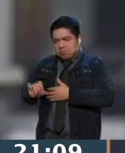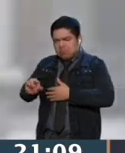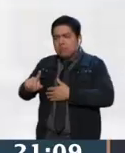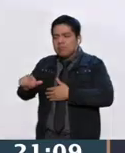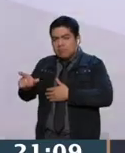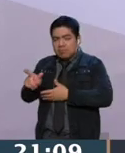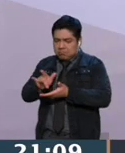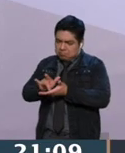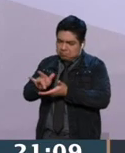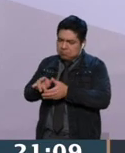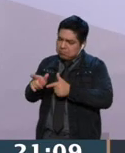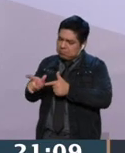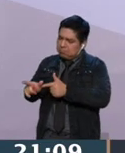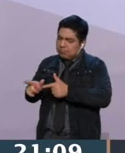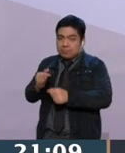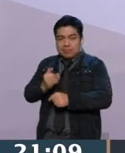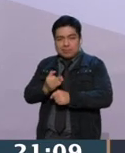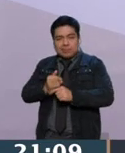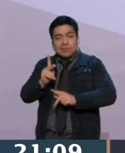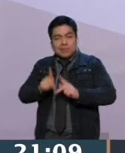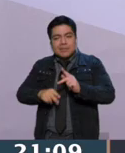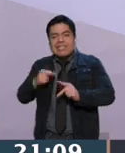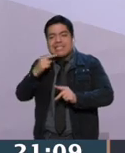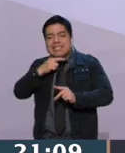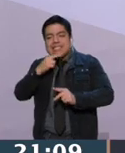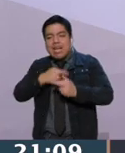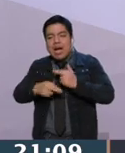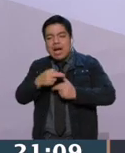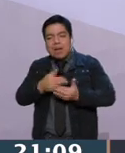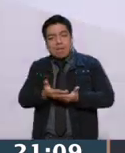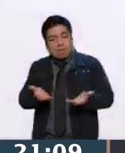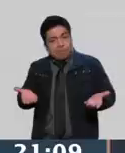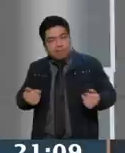Xóchitl Gálvez. Con esta información vamos a una breve pausa y ya volvemos.